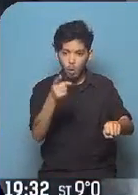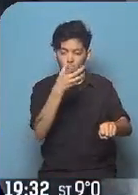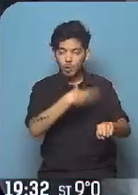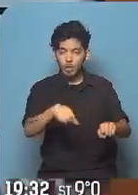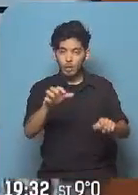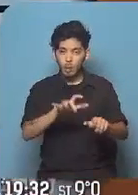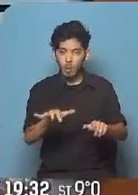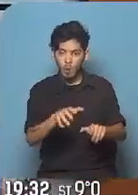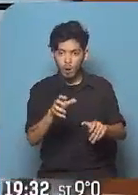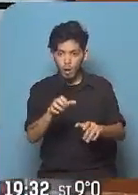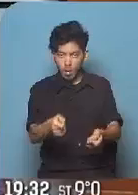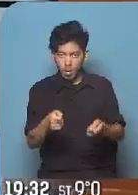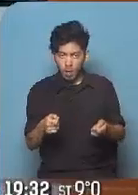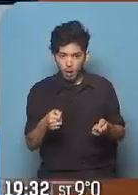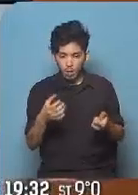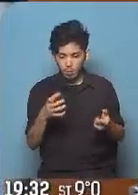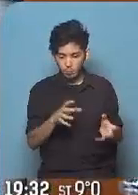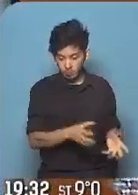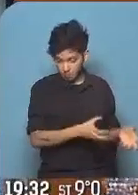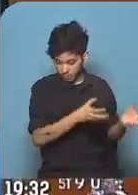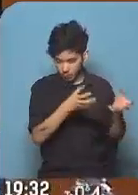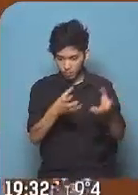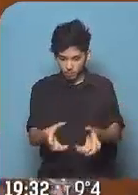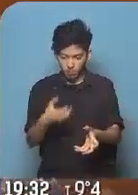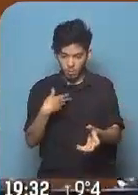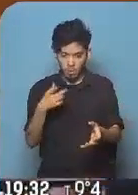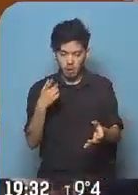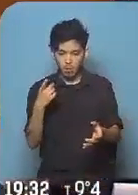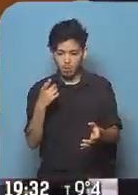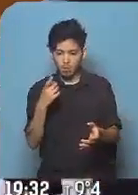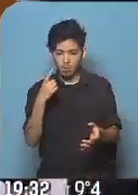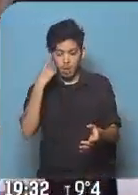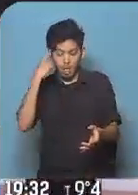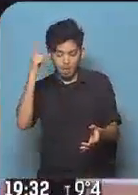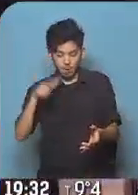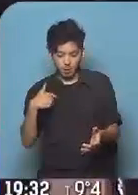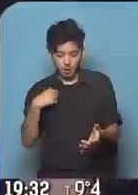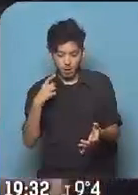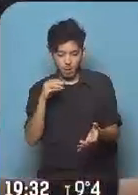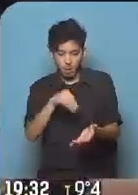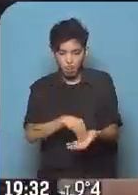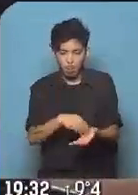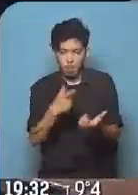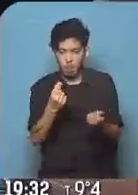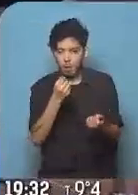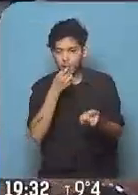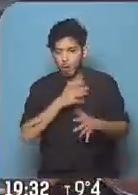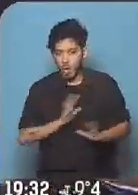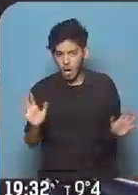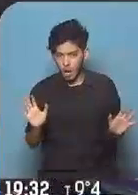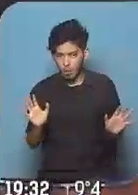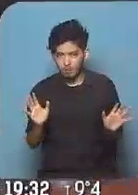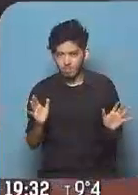la caja le ponen el precio que se les ocurre. Tienen que exigir que esté